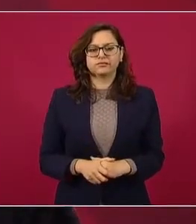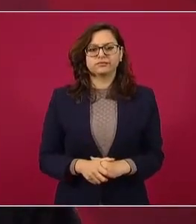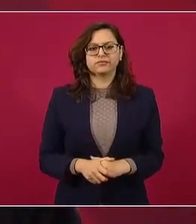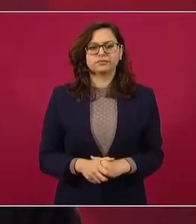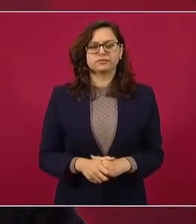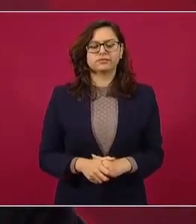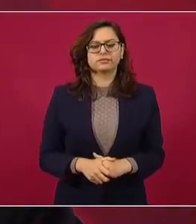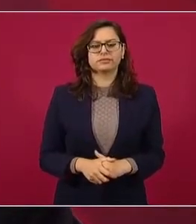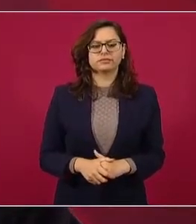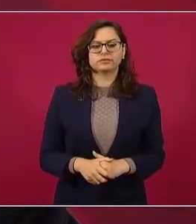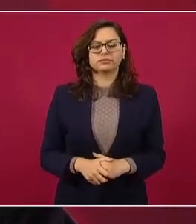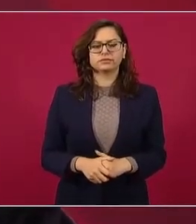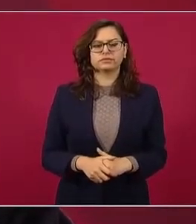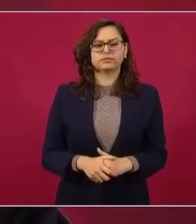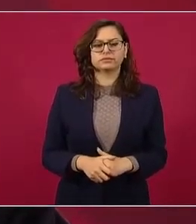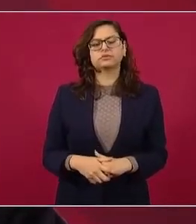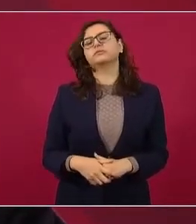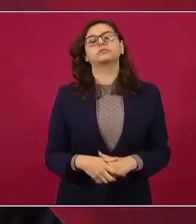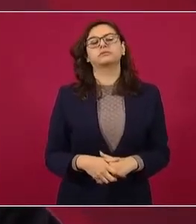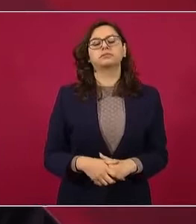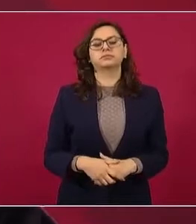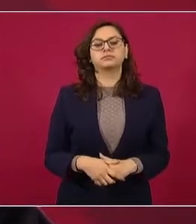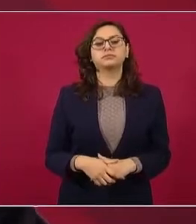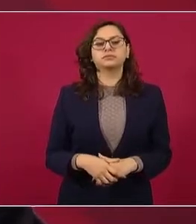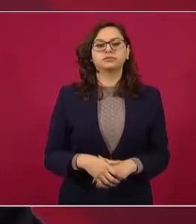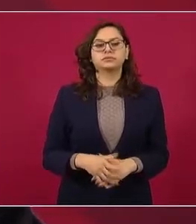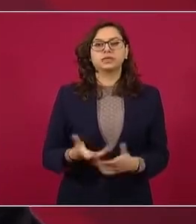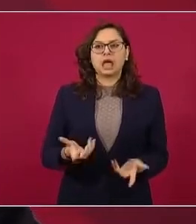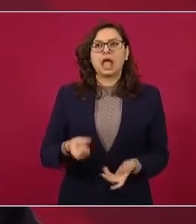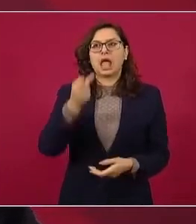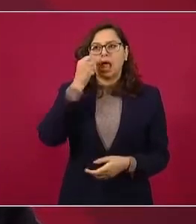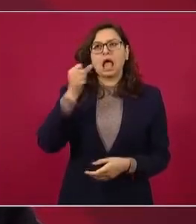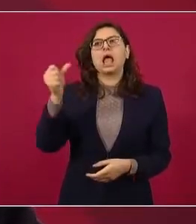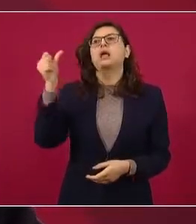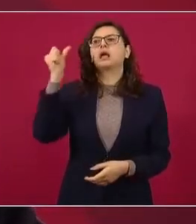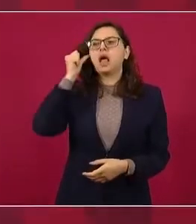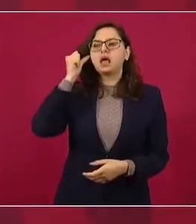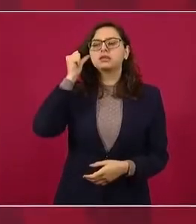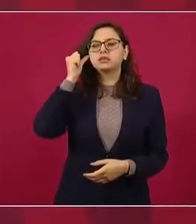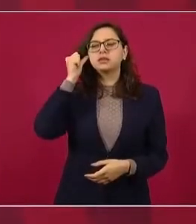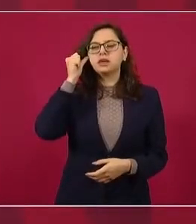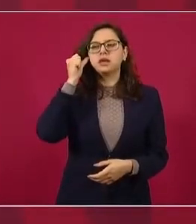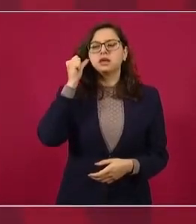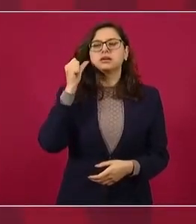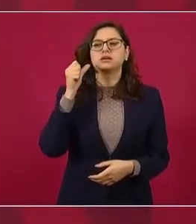Ayer leía yo que ya regresaron en el Colegio de México,